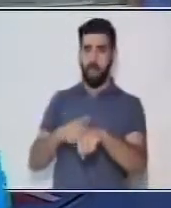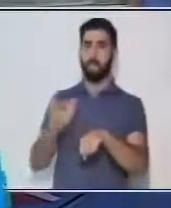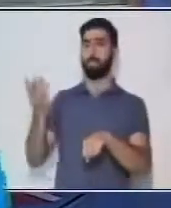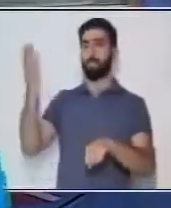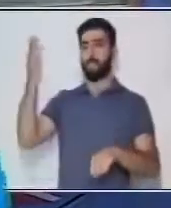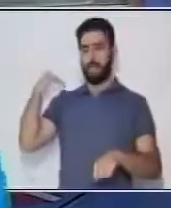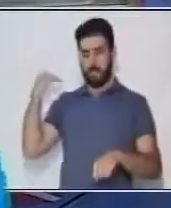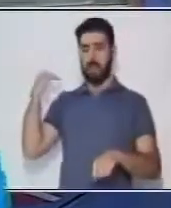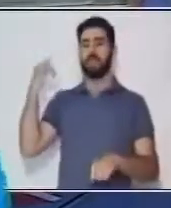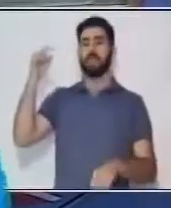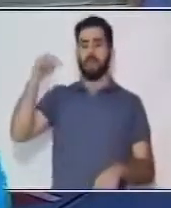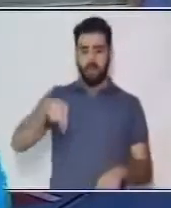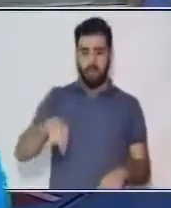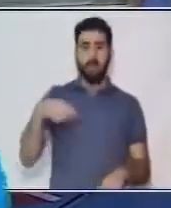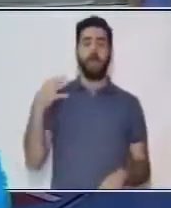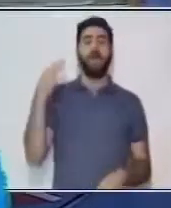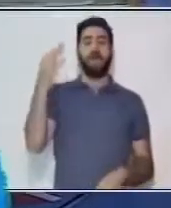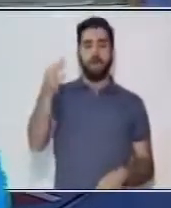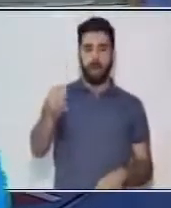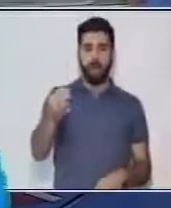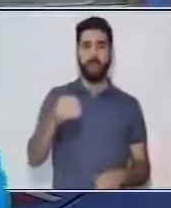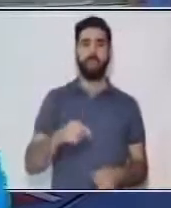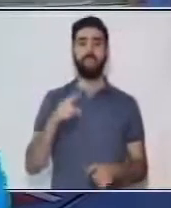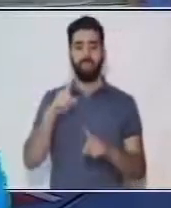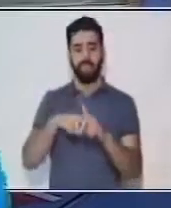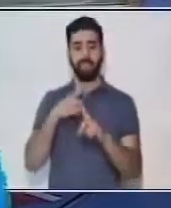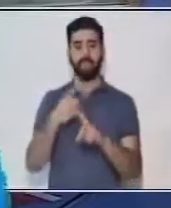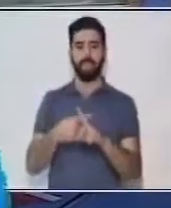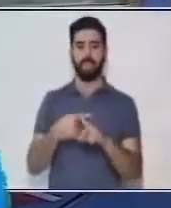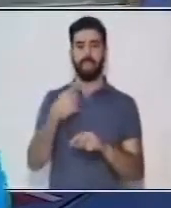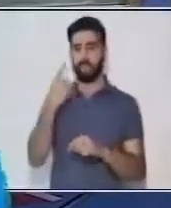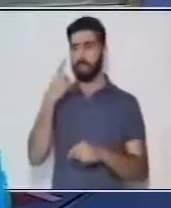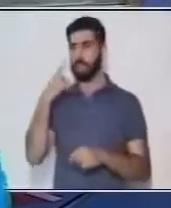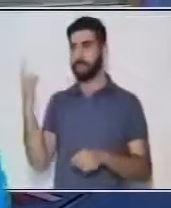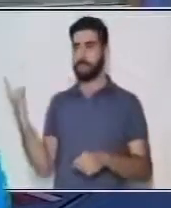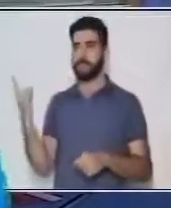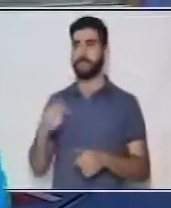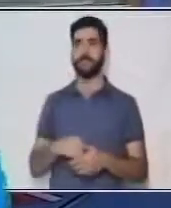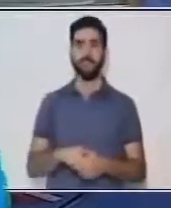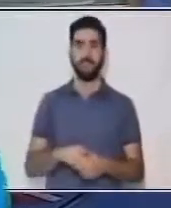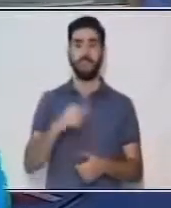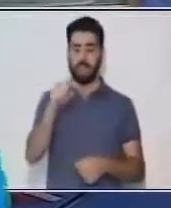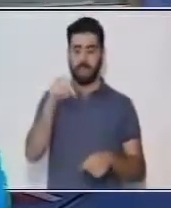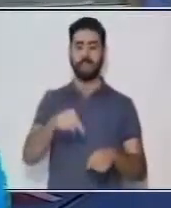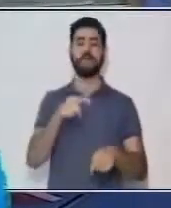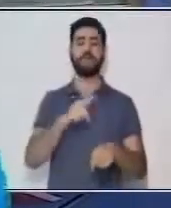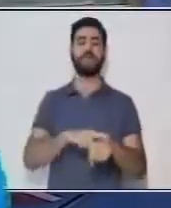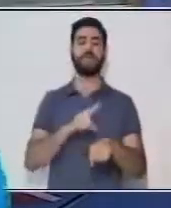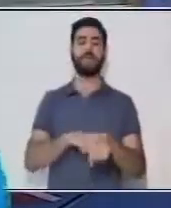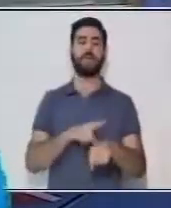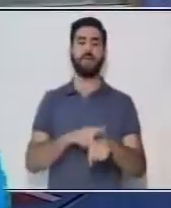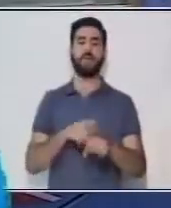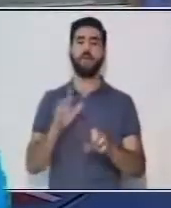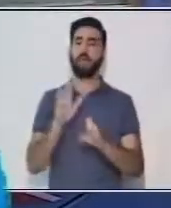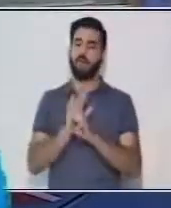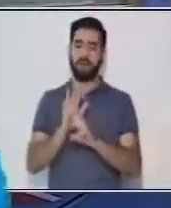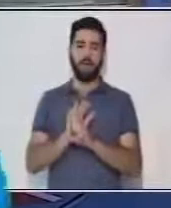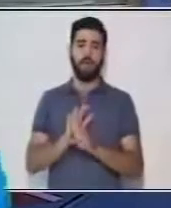futuro. Cuando hablamos del tiempo presente, es la acción que realizamos en el momento. Por